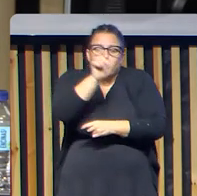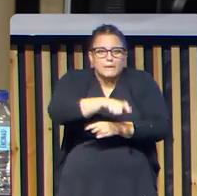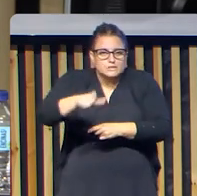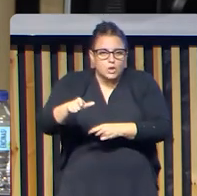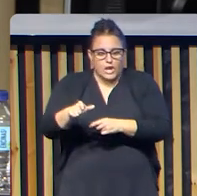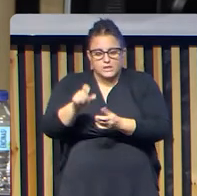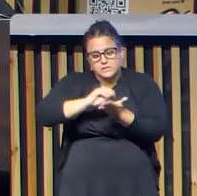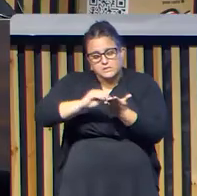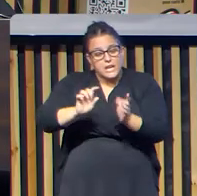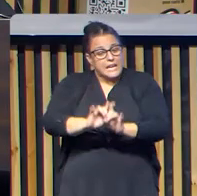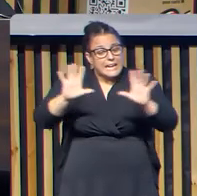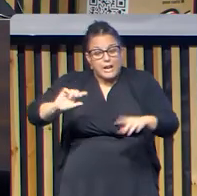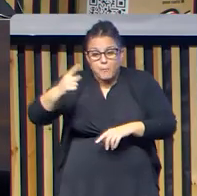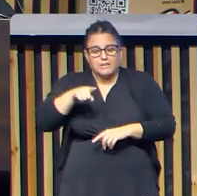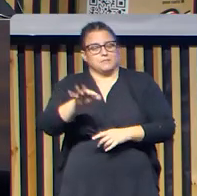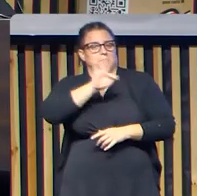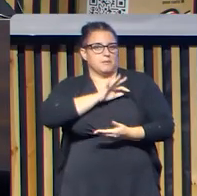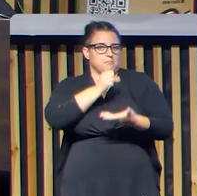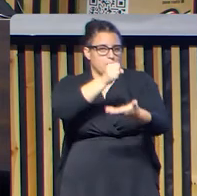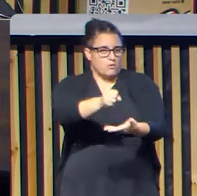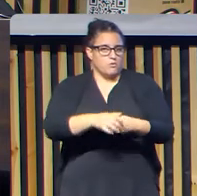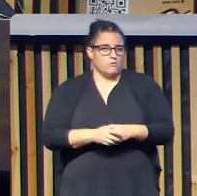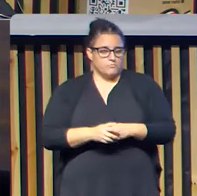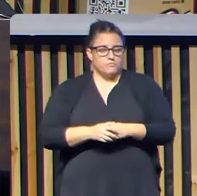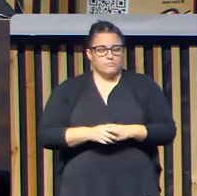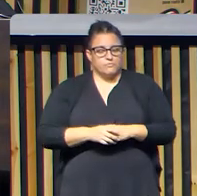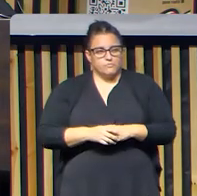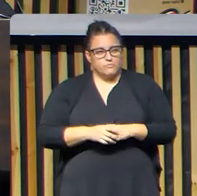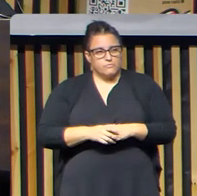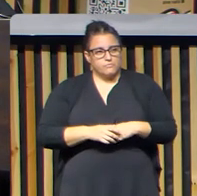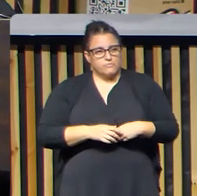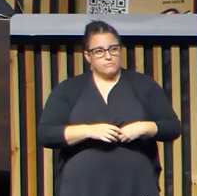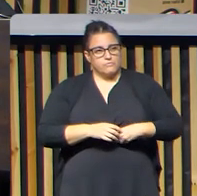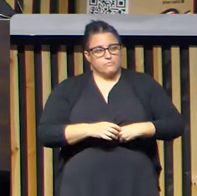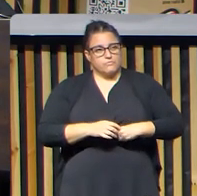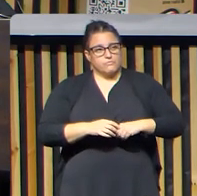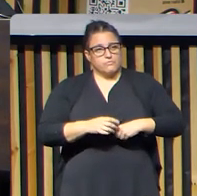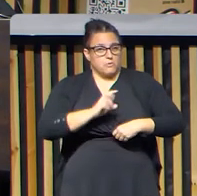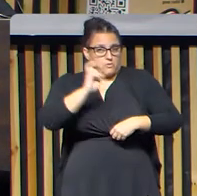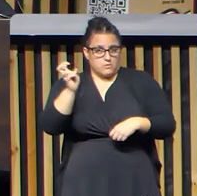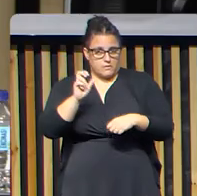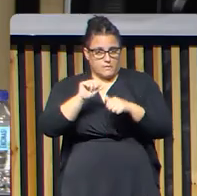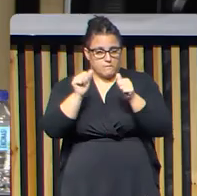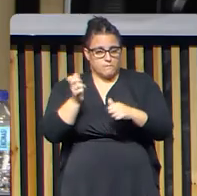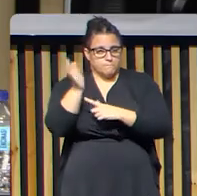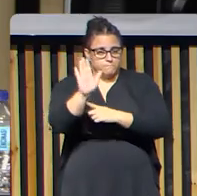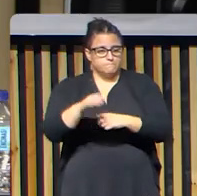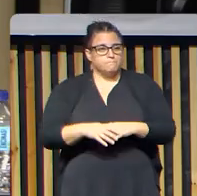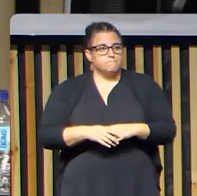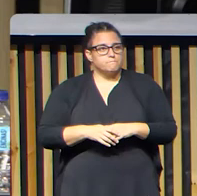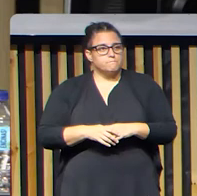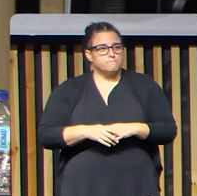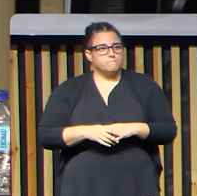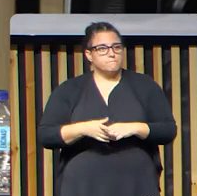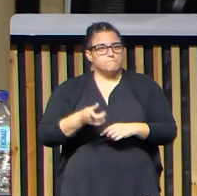elaboran una resolución o una nota de prensa etcétera os propongo más tal como mencionaba